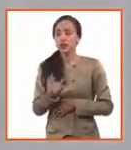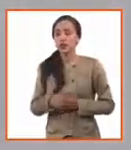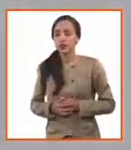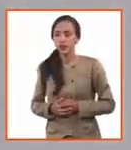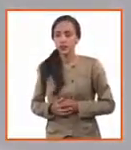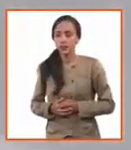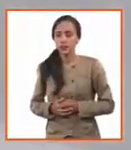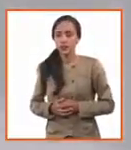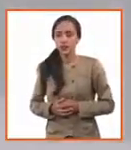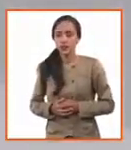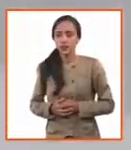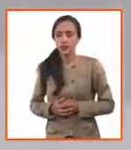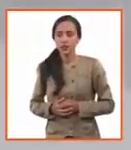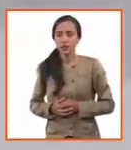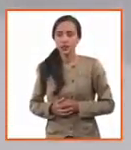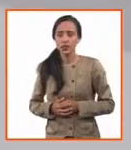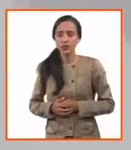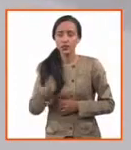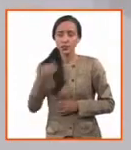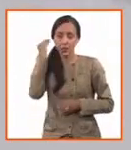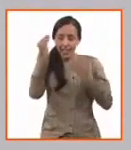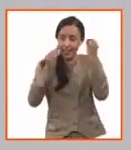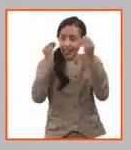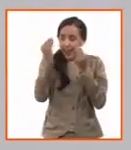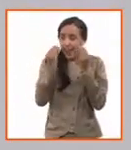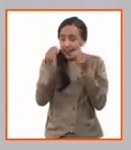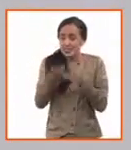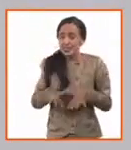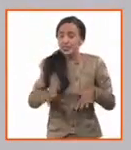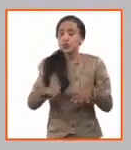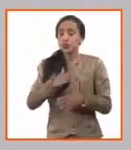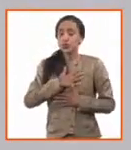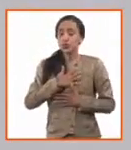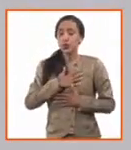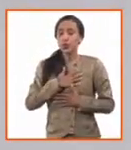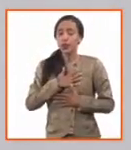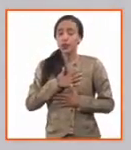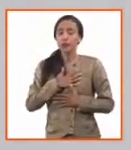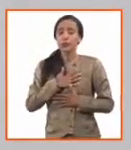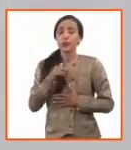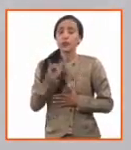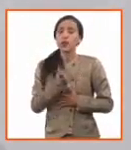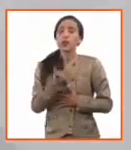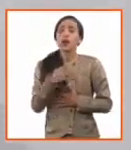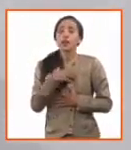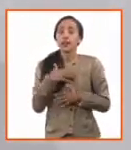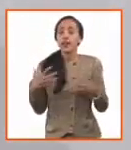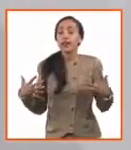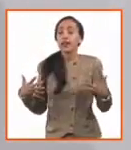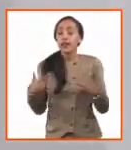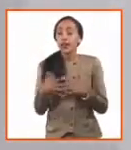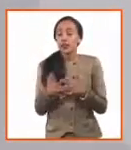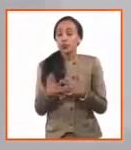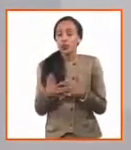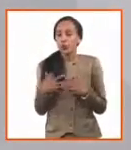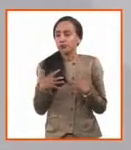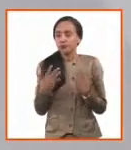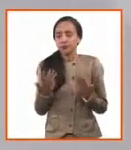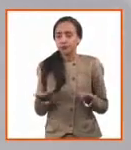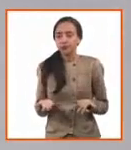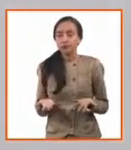estaba lleno en el análisis de las circunstancias nuestras. Que no, que, o sea, que tiene que ver, por supuesto, con una